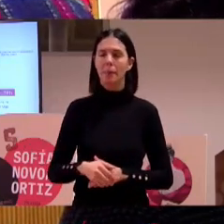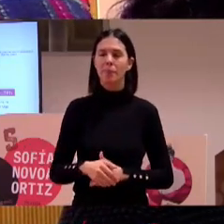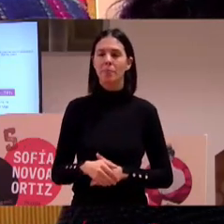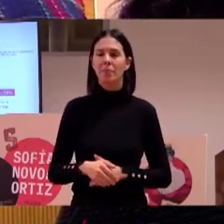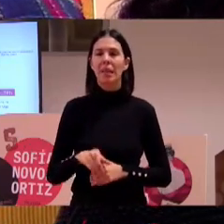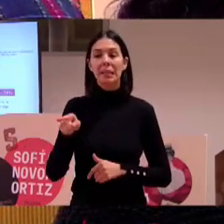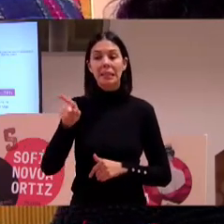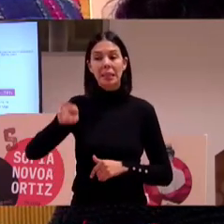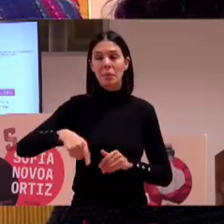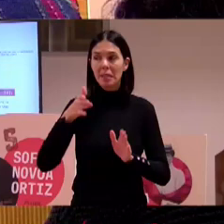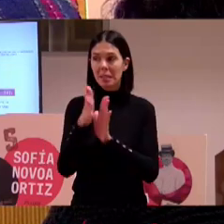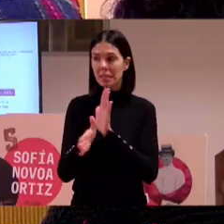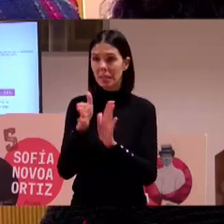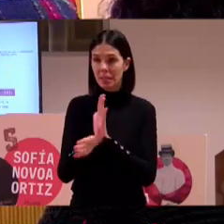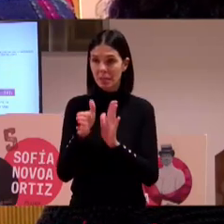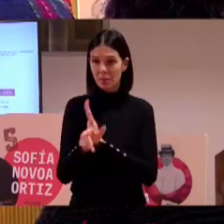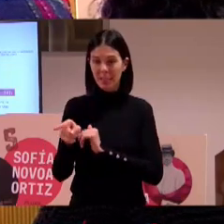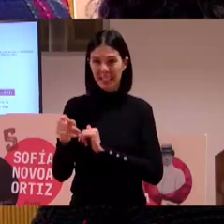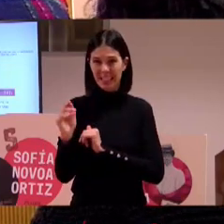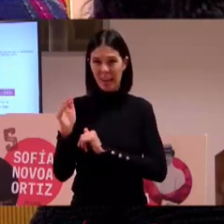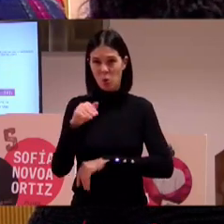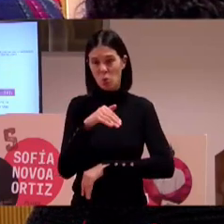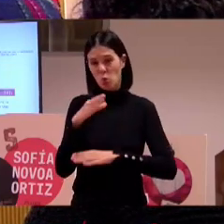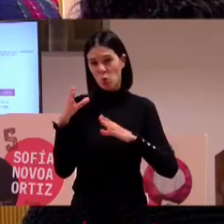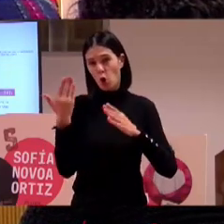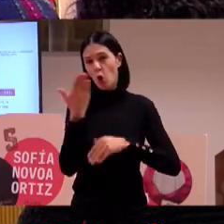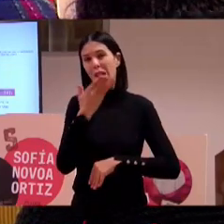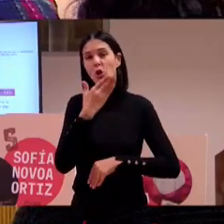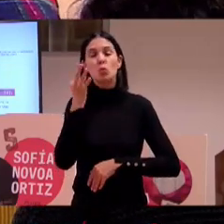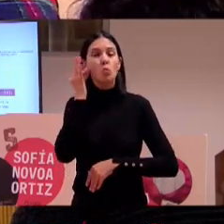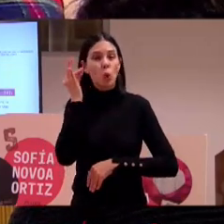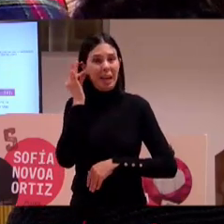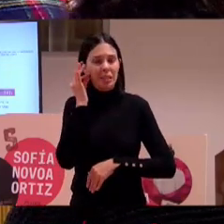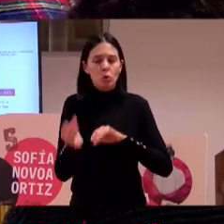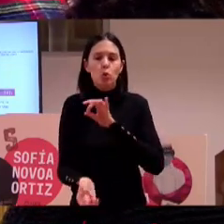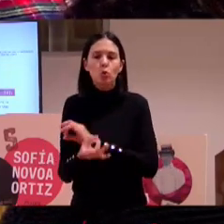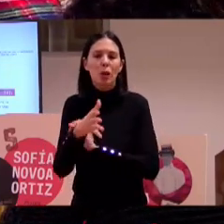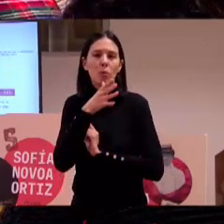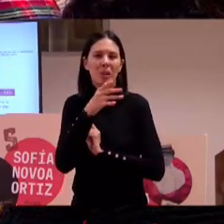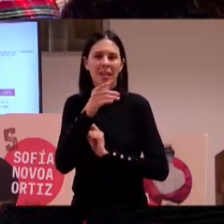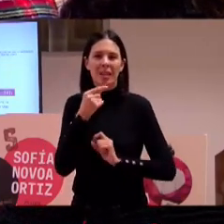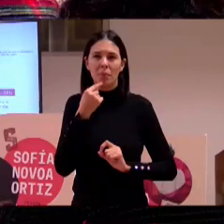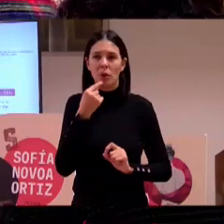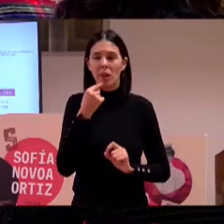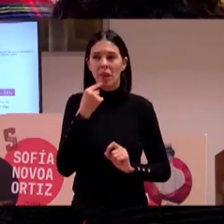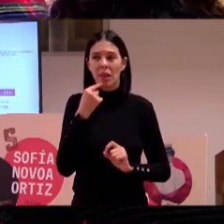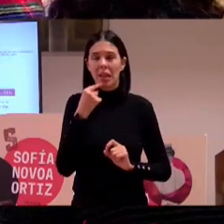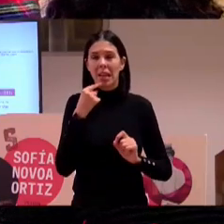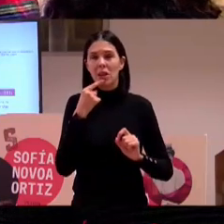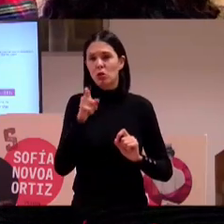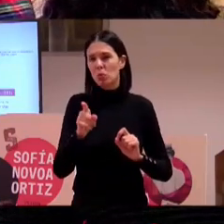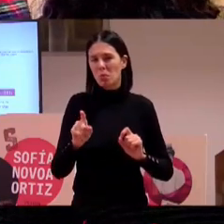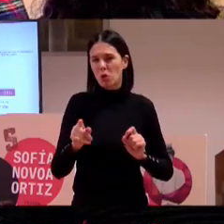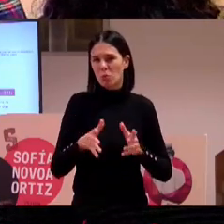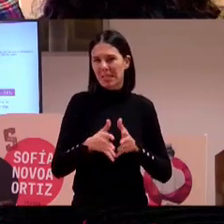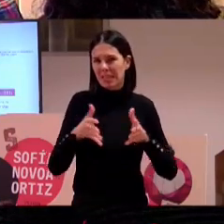Lo que explica la existencia de estos colleges para mujeres es que lo que se llama the Ivy League, los grandes, los